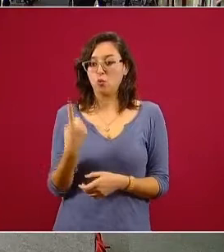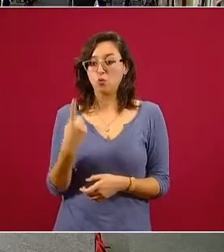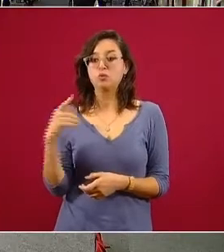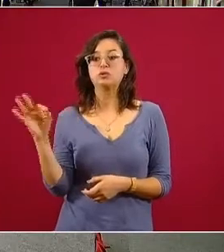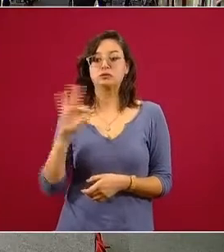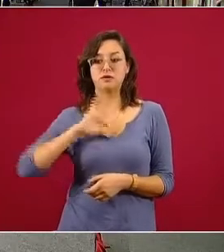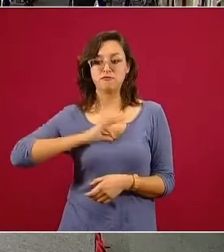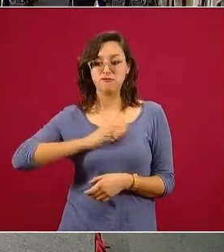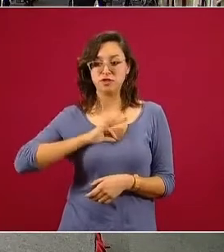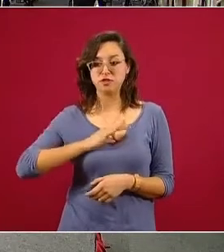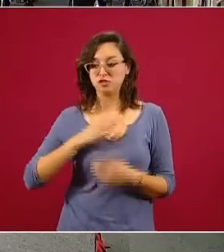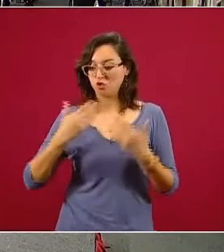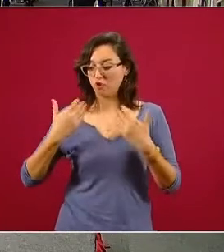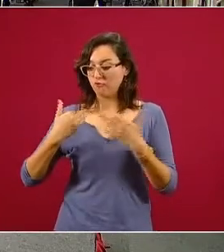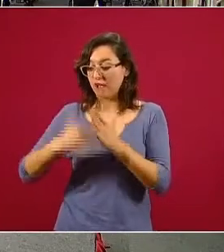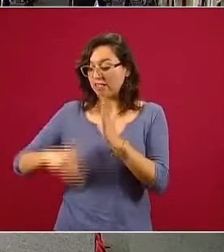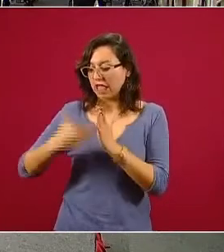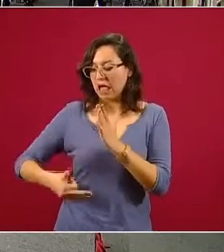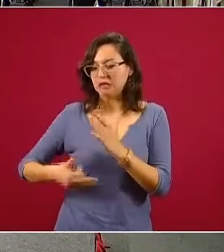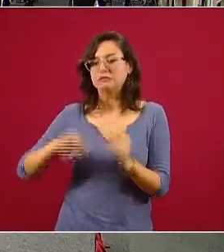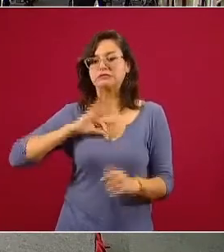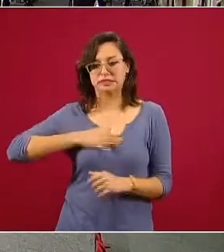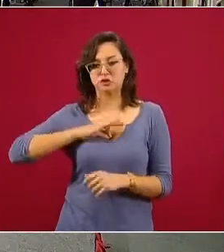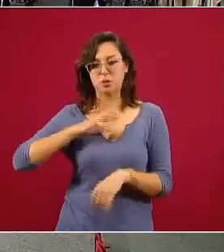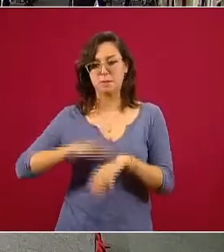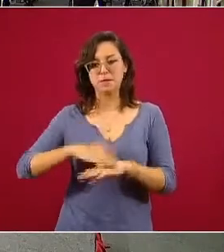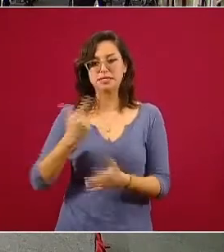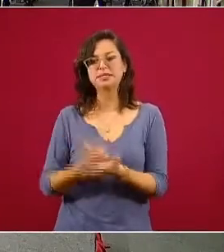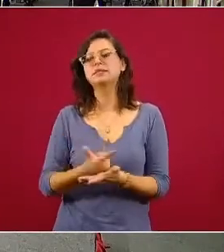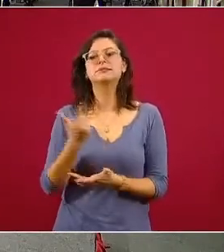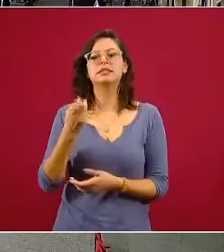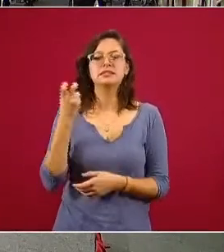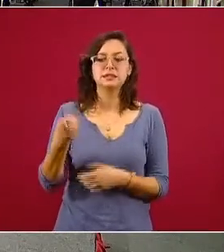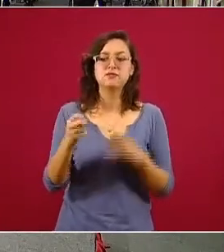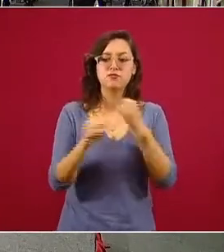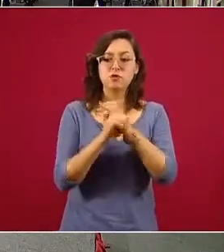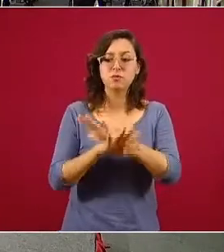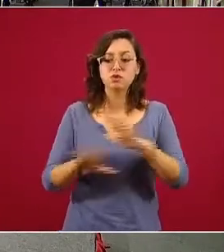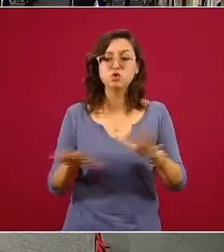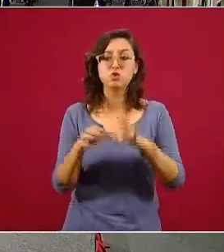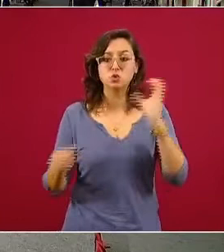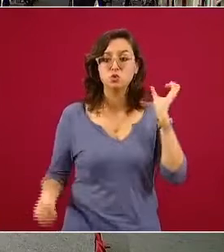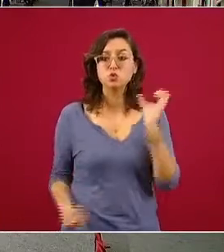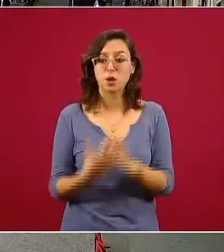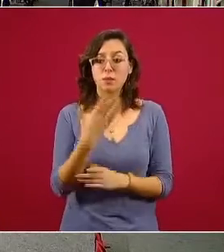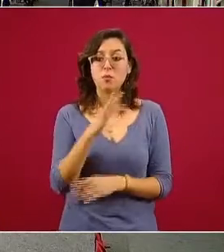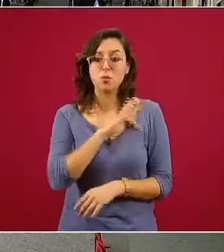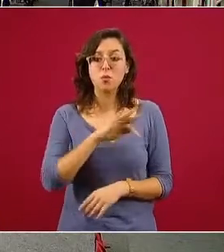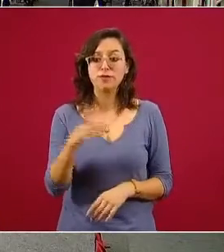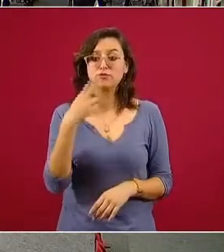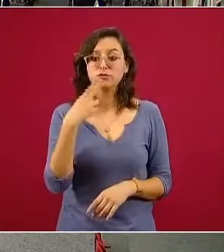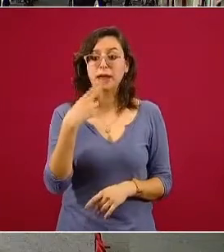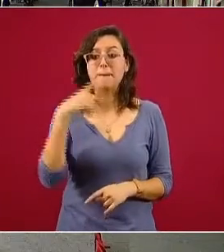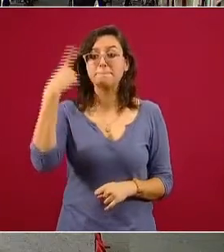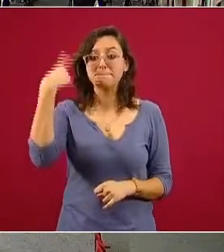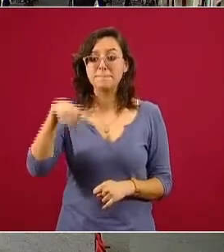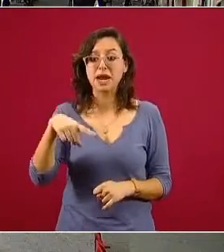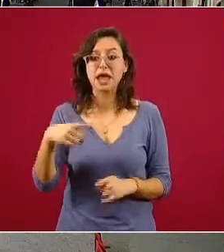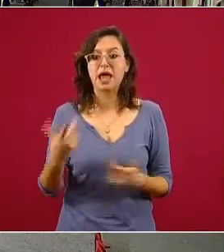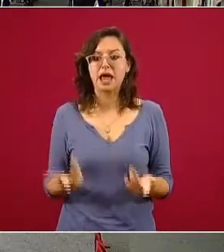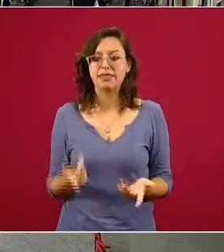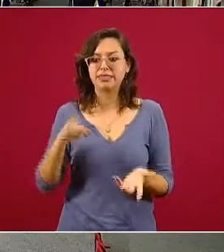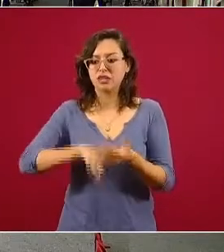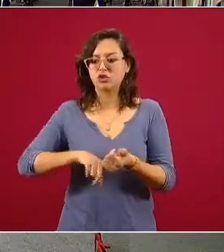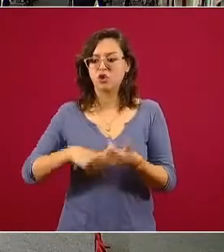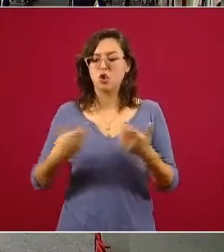una infección grave, ¿no? Entonces, saber si esta información nueva que se va generando es útil para mejorar, por ejemplo, el triaje en